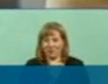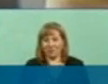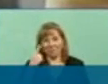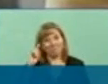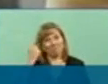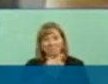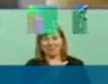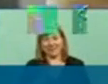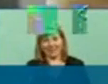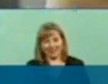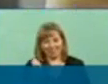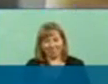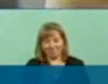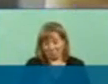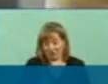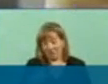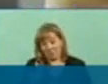su presidencia.